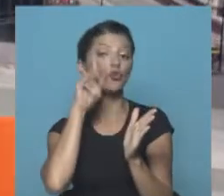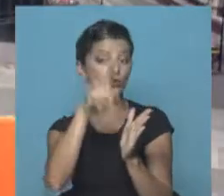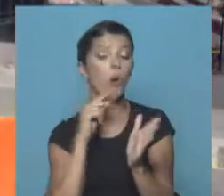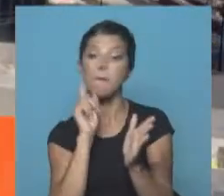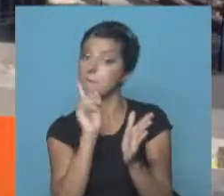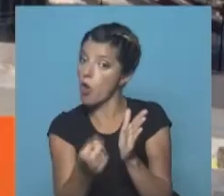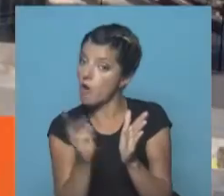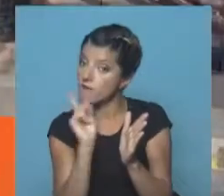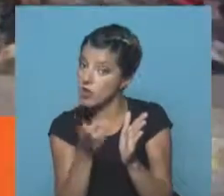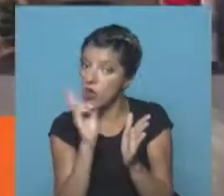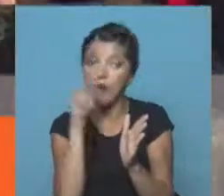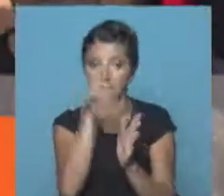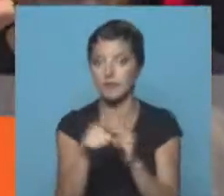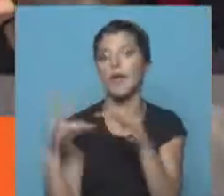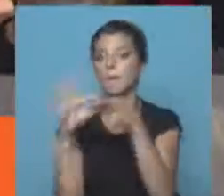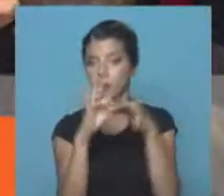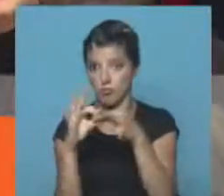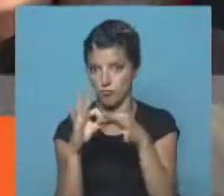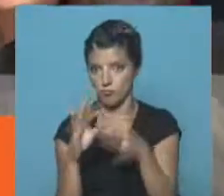Unidos prohíbe expresamente.